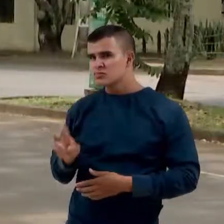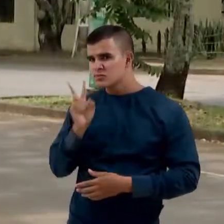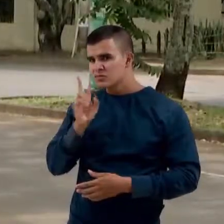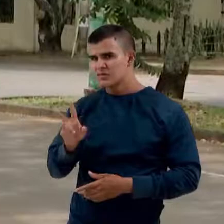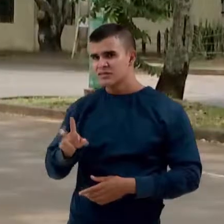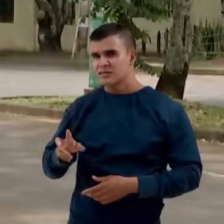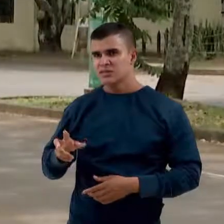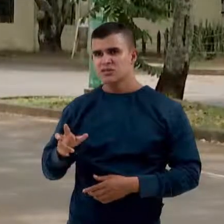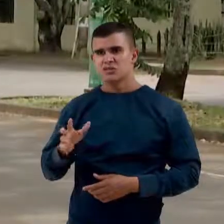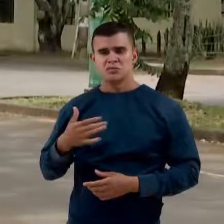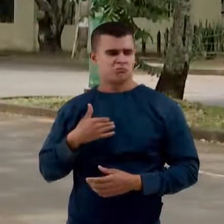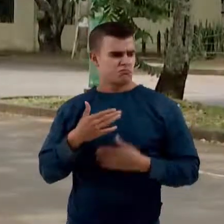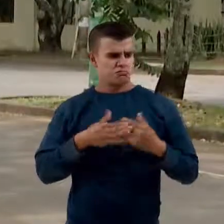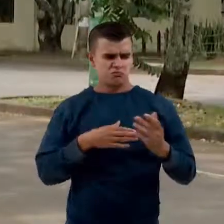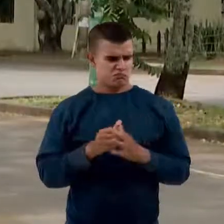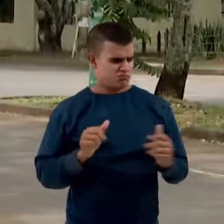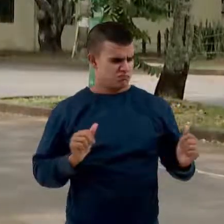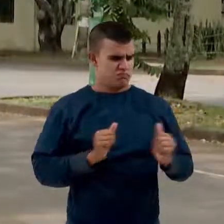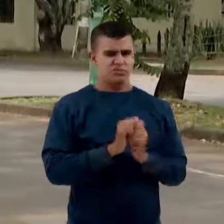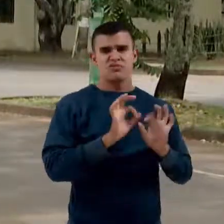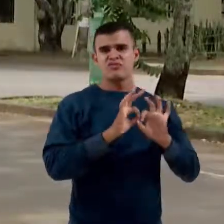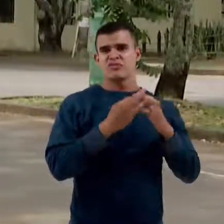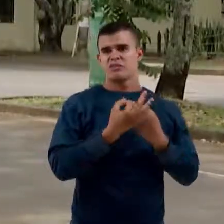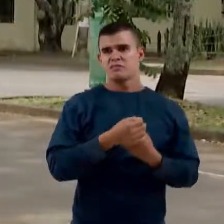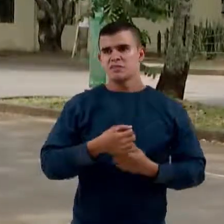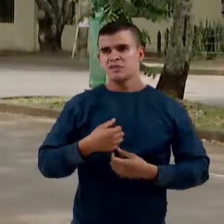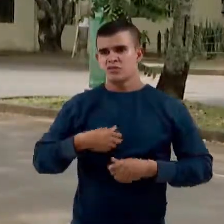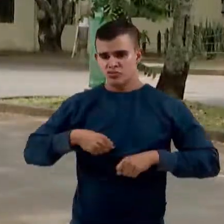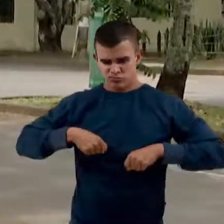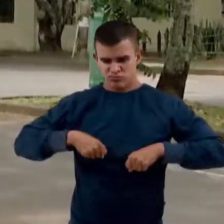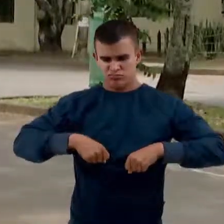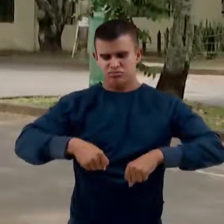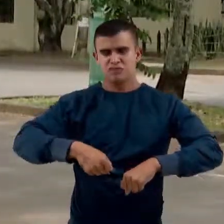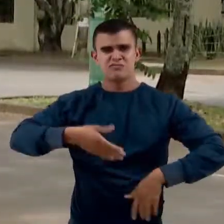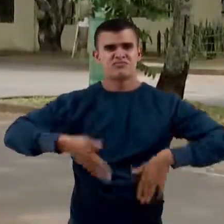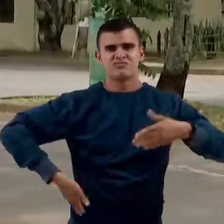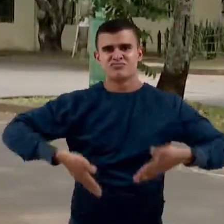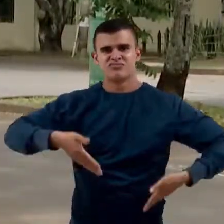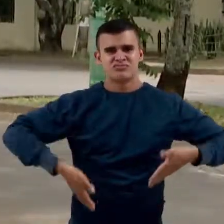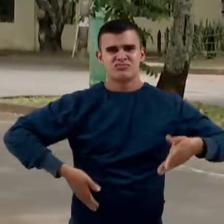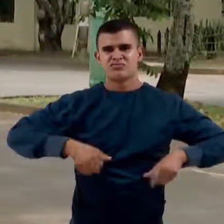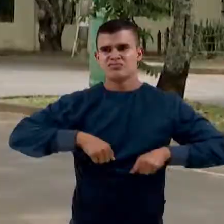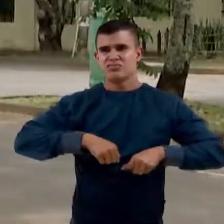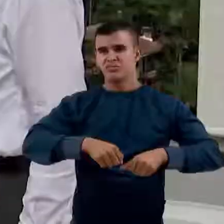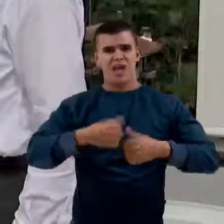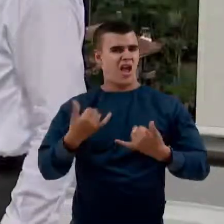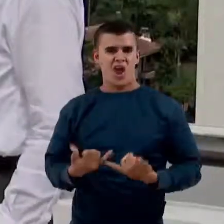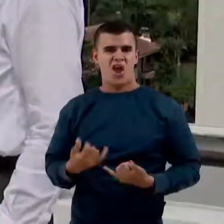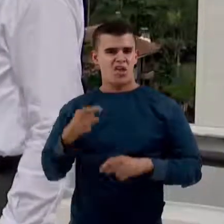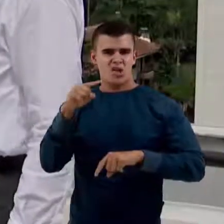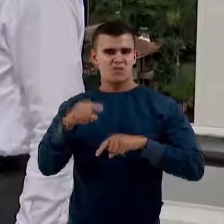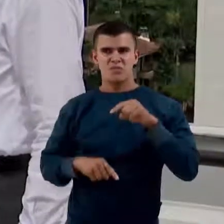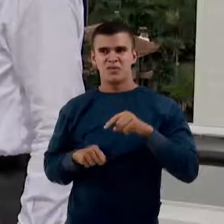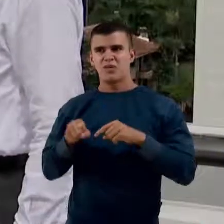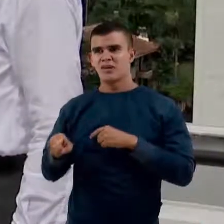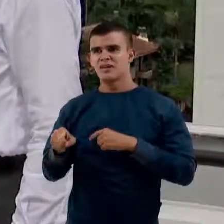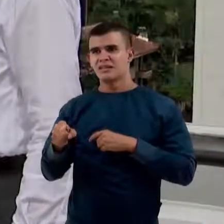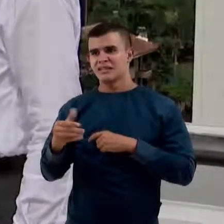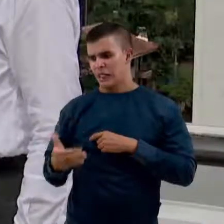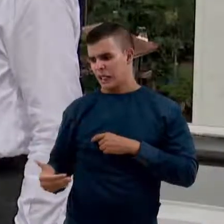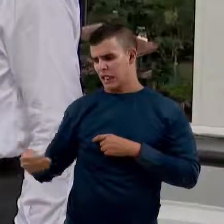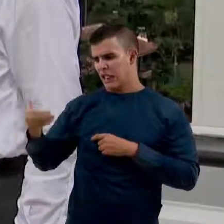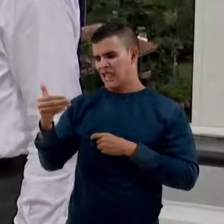por el tema de que con el coche, con ella, corría muy rápido y pasaba mucha gente. Por otra parte,